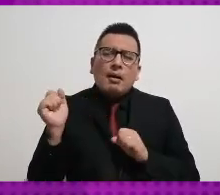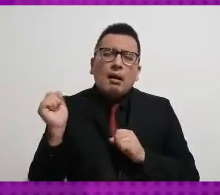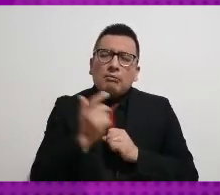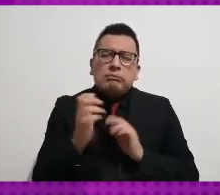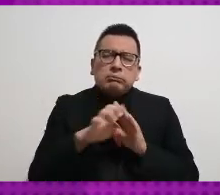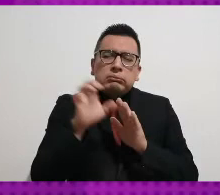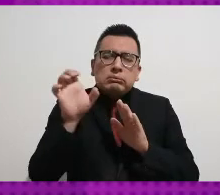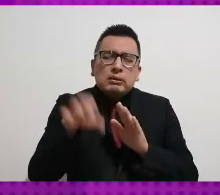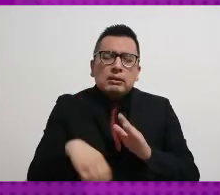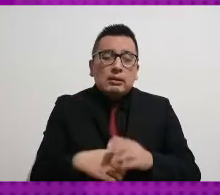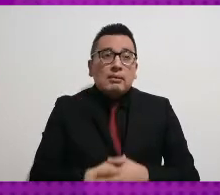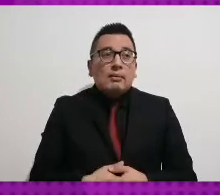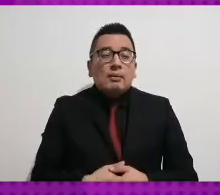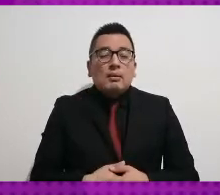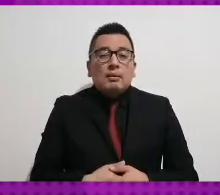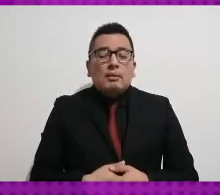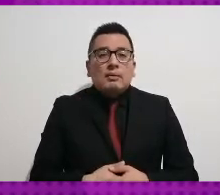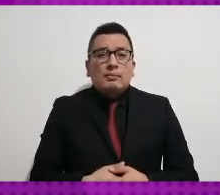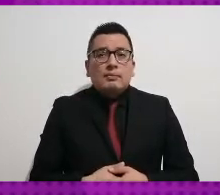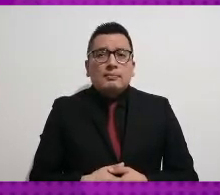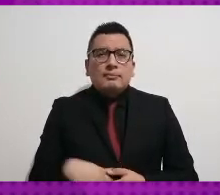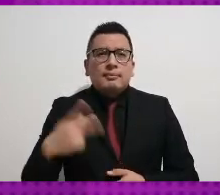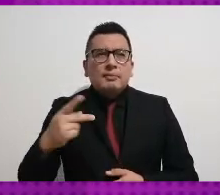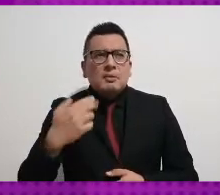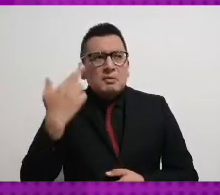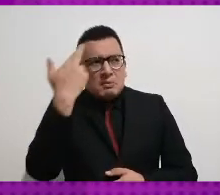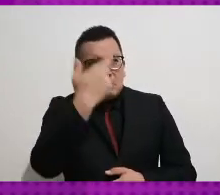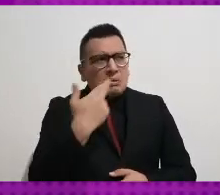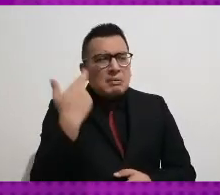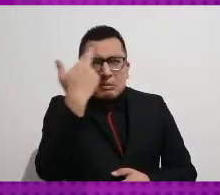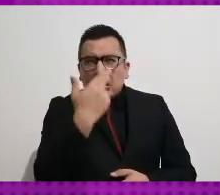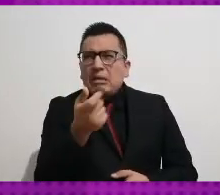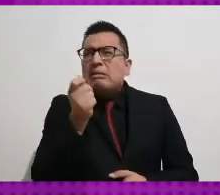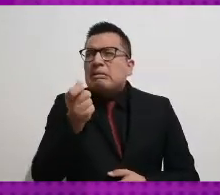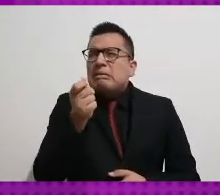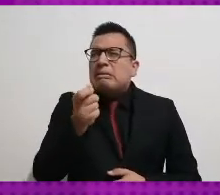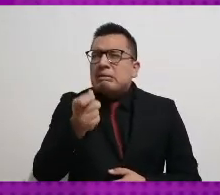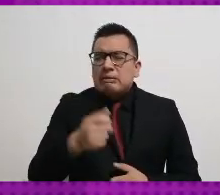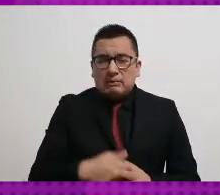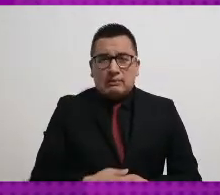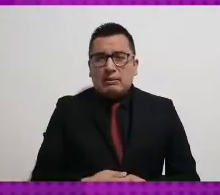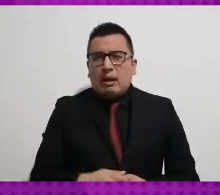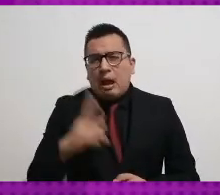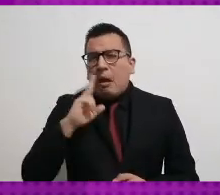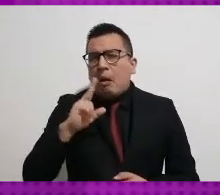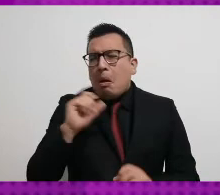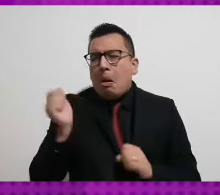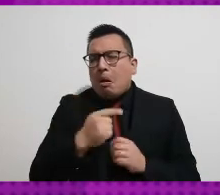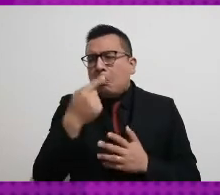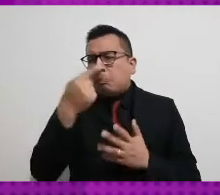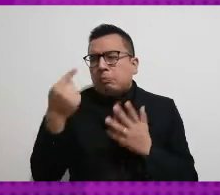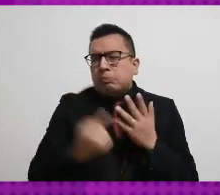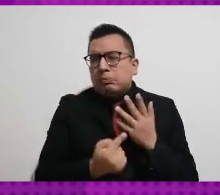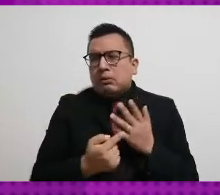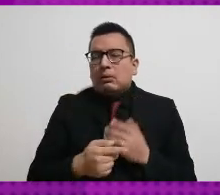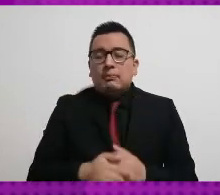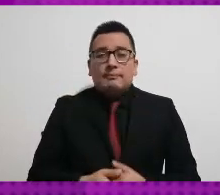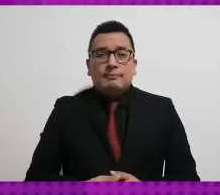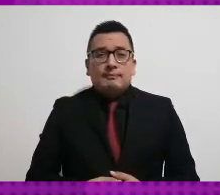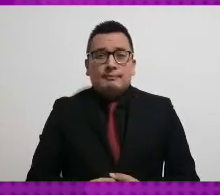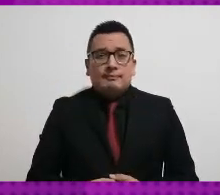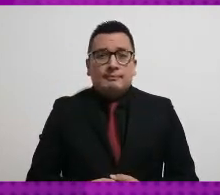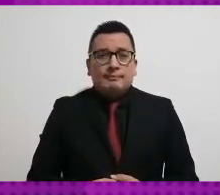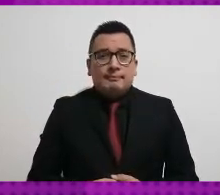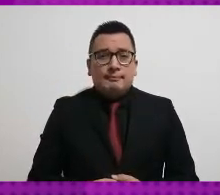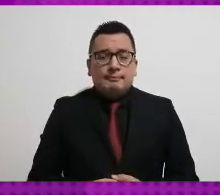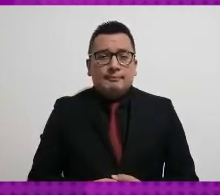dar algunos ejemplos de las cuestiones que se verifican en este tipo de auditoría, por mencionar algunos de muchas de las cosas que ustedes